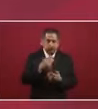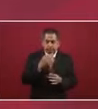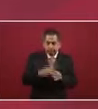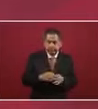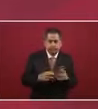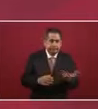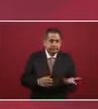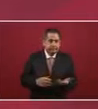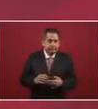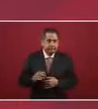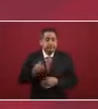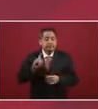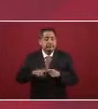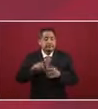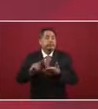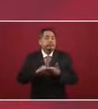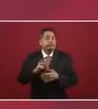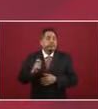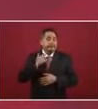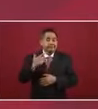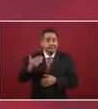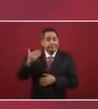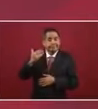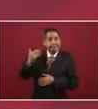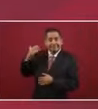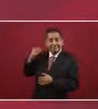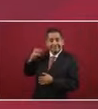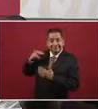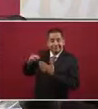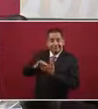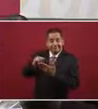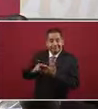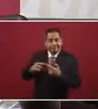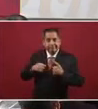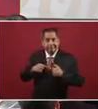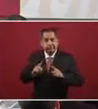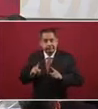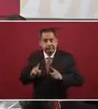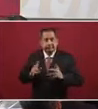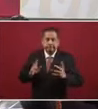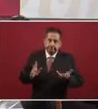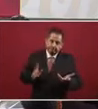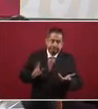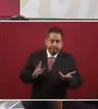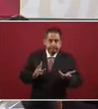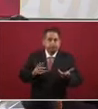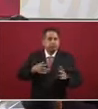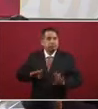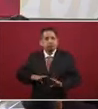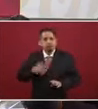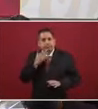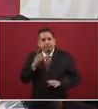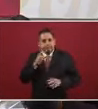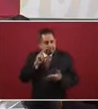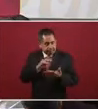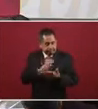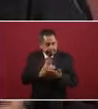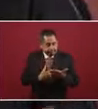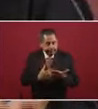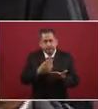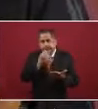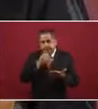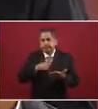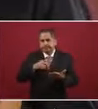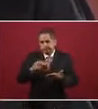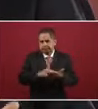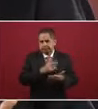aunque los hayan hecho las pasadas administraciones y no en las mejores condiciones para el país. Entonces,